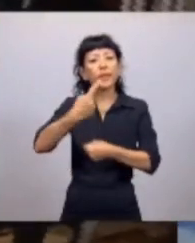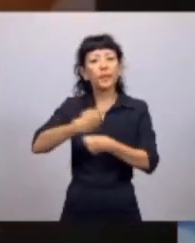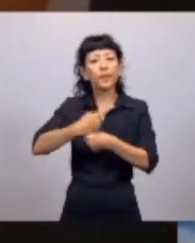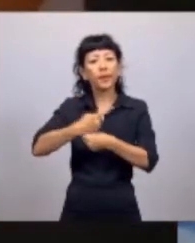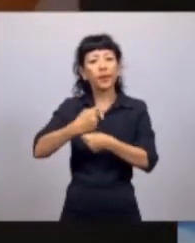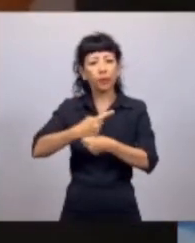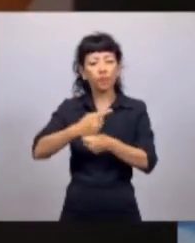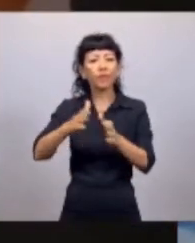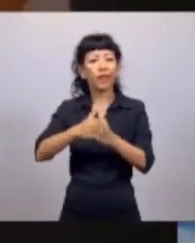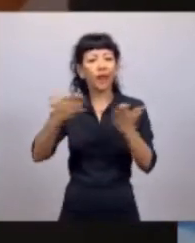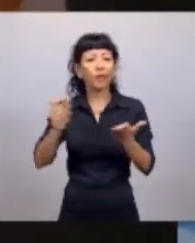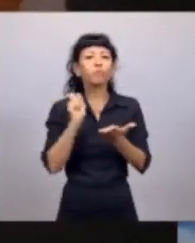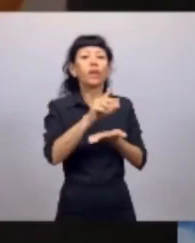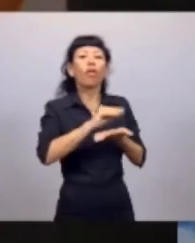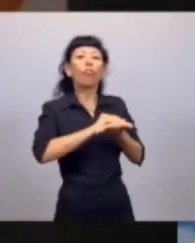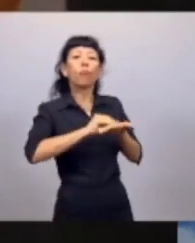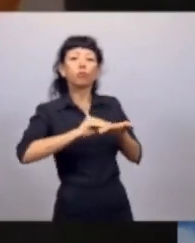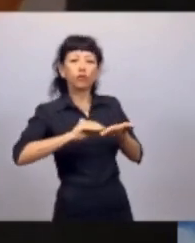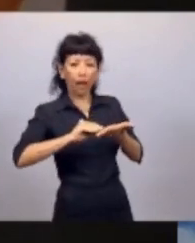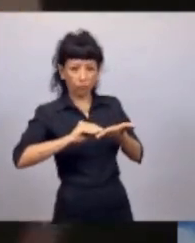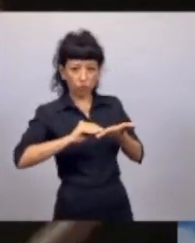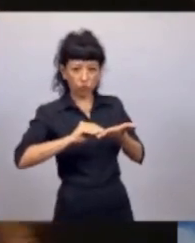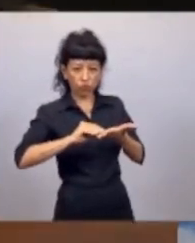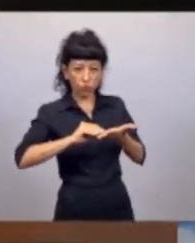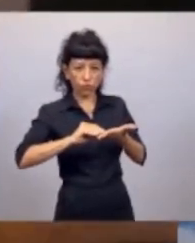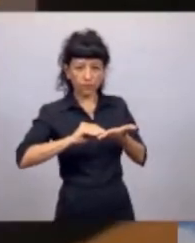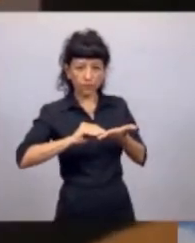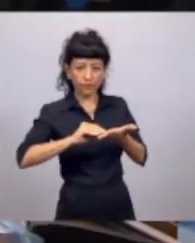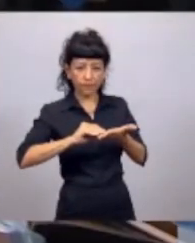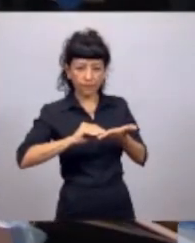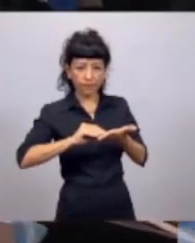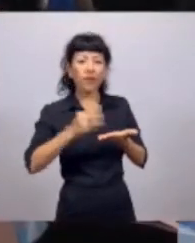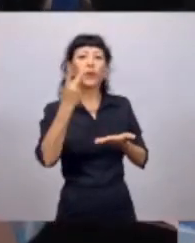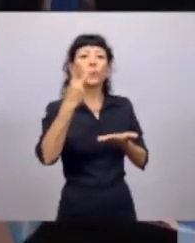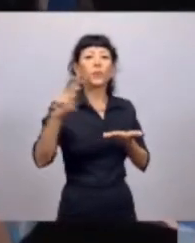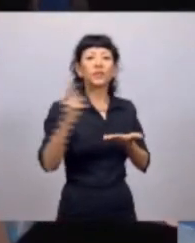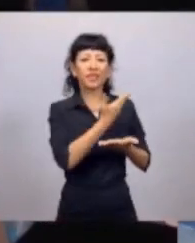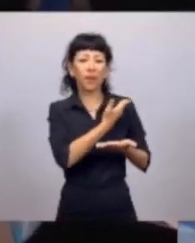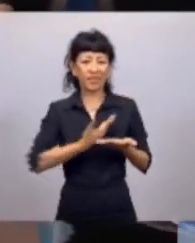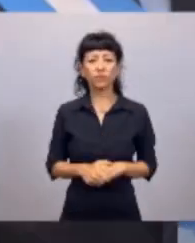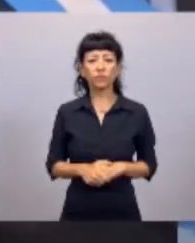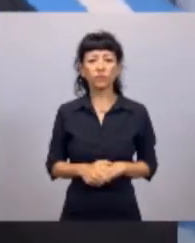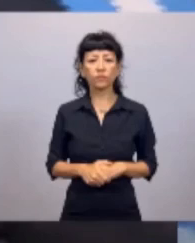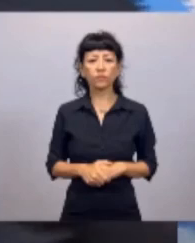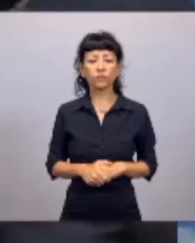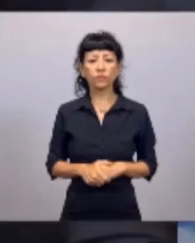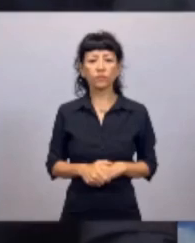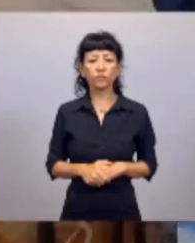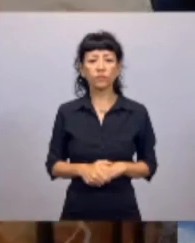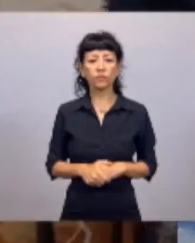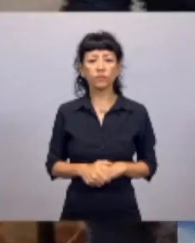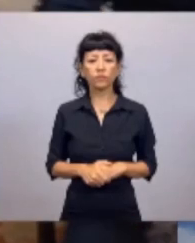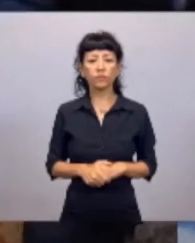cámara de los diputados con el mensaje viva la libertad mi ley no se ha querido dirigir a la cámara legislativa y en su lugar la